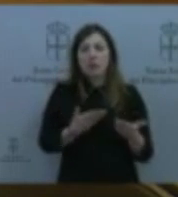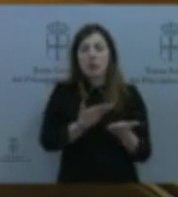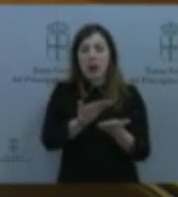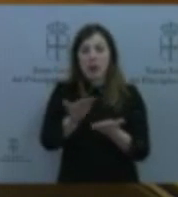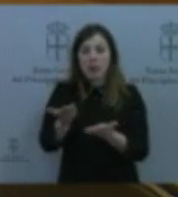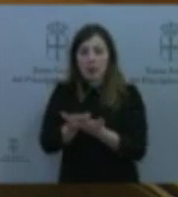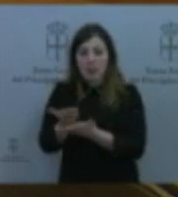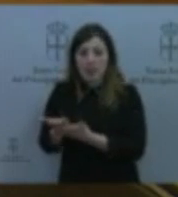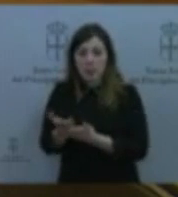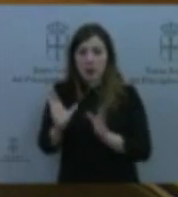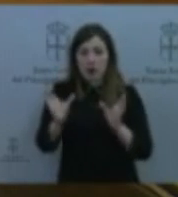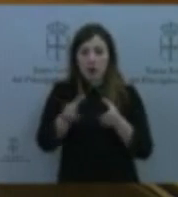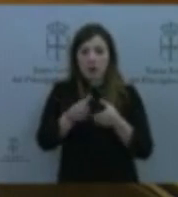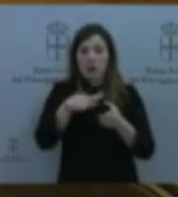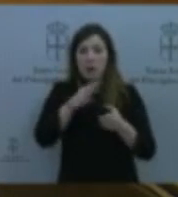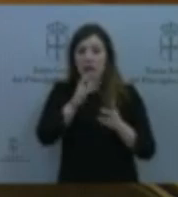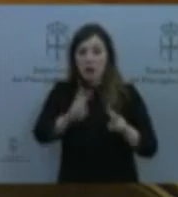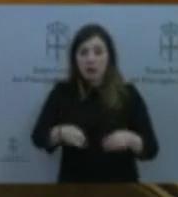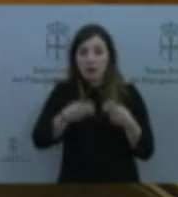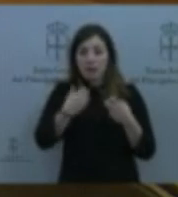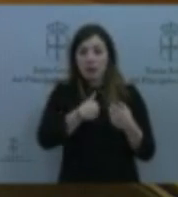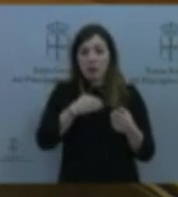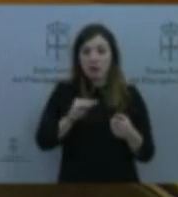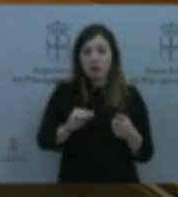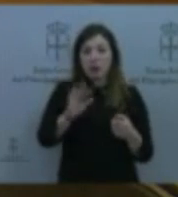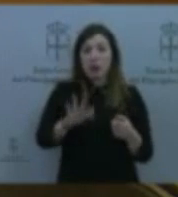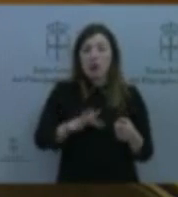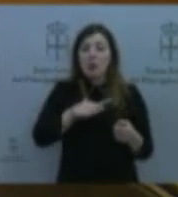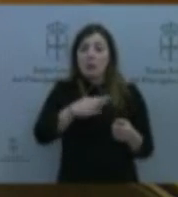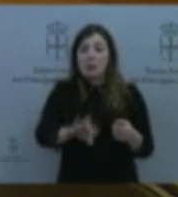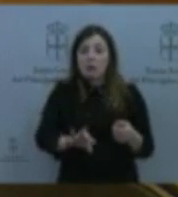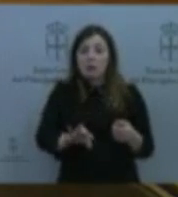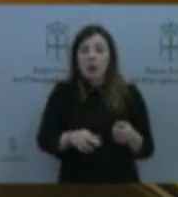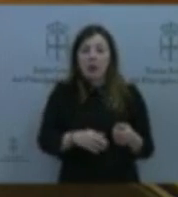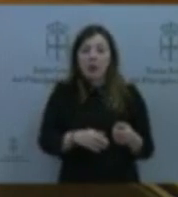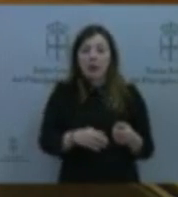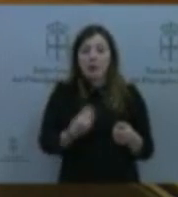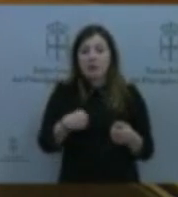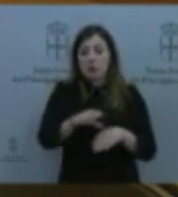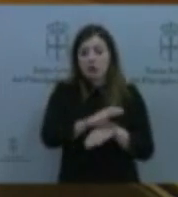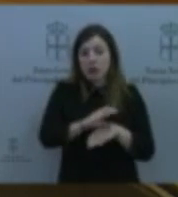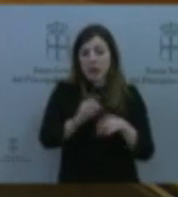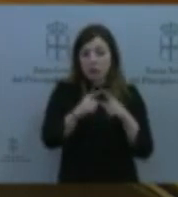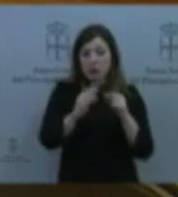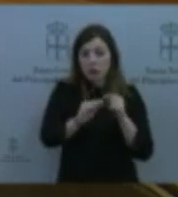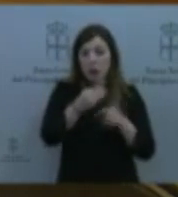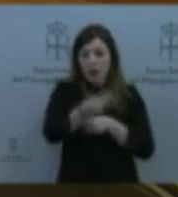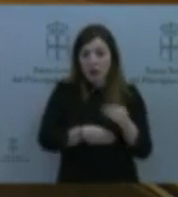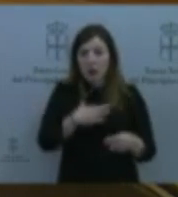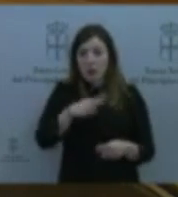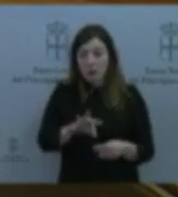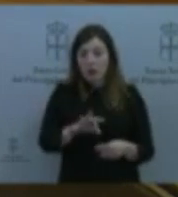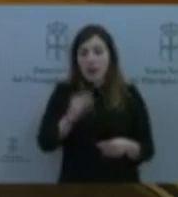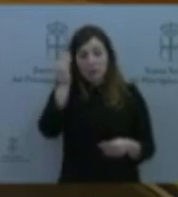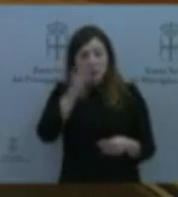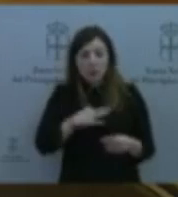sus funciones y que puede hacerlo desde la su consellería asturiana. Creemos que puede impulsar el desarrollo profesional de los grupos C, D y